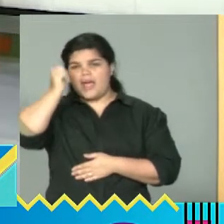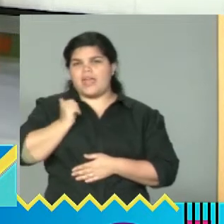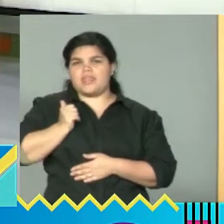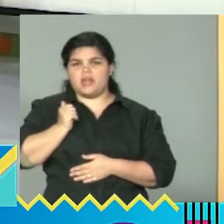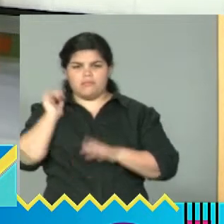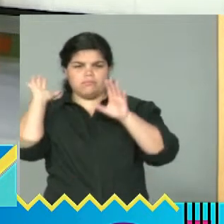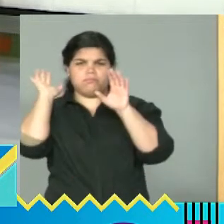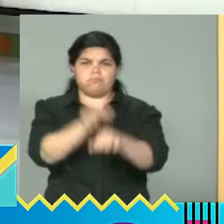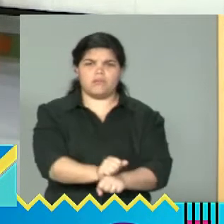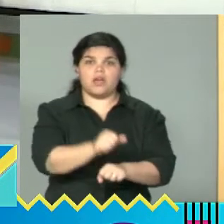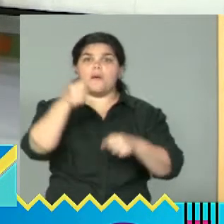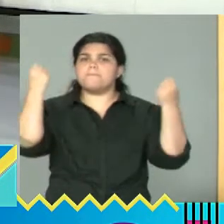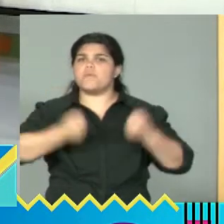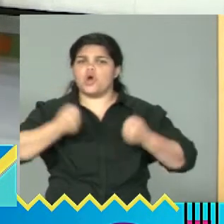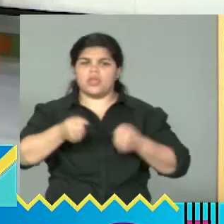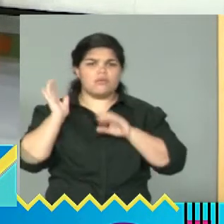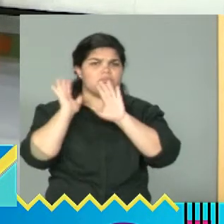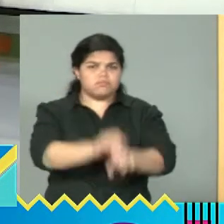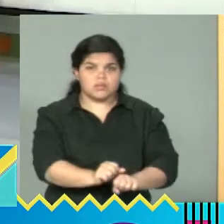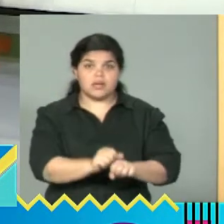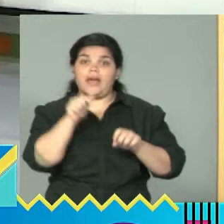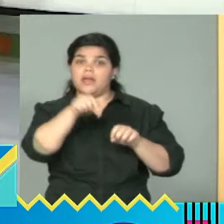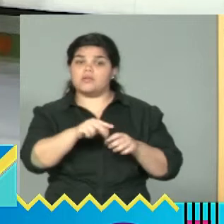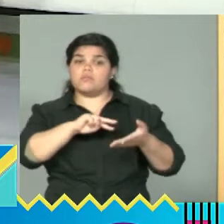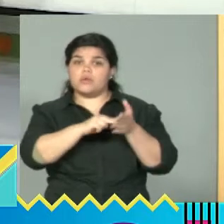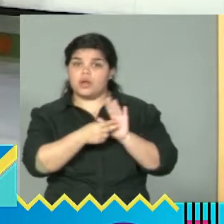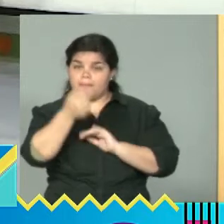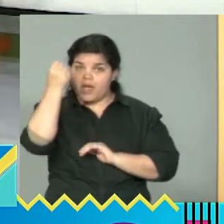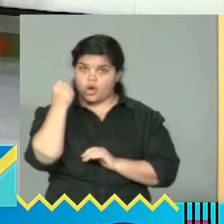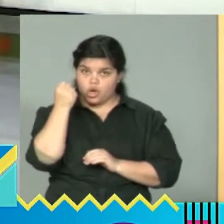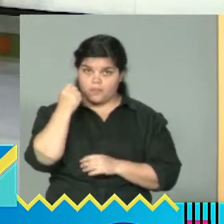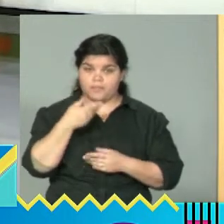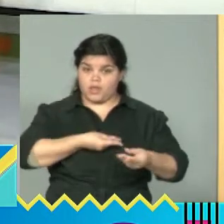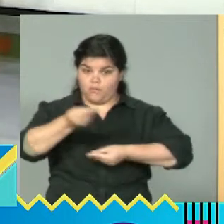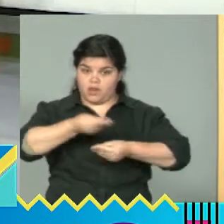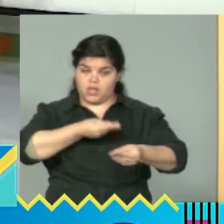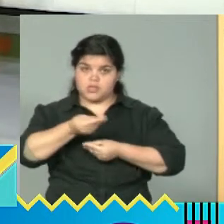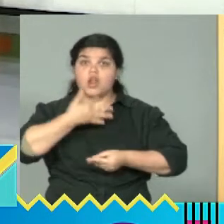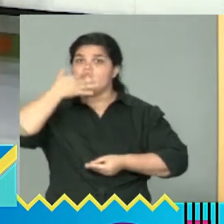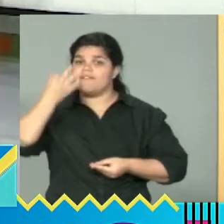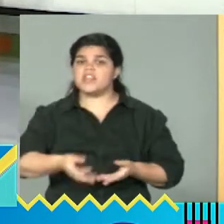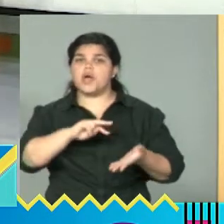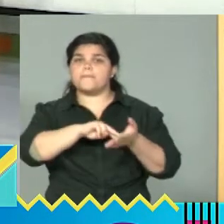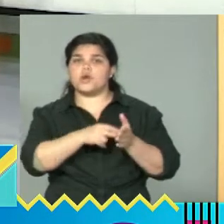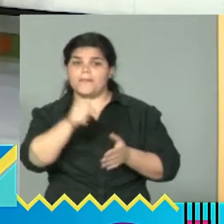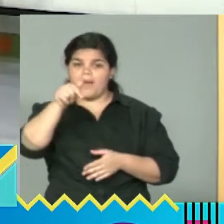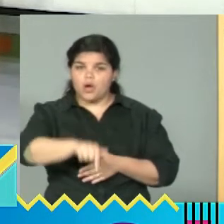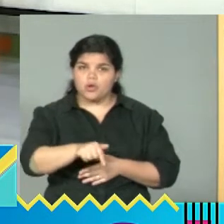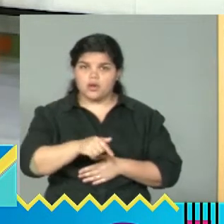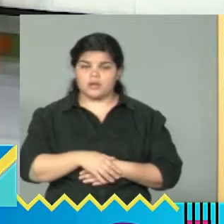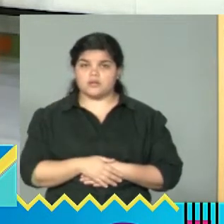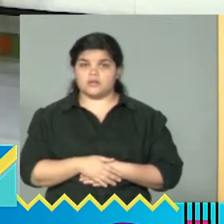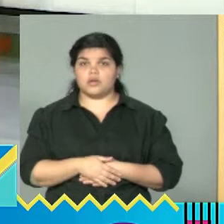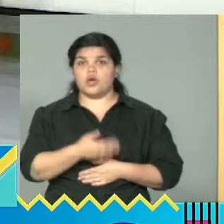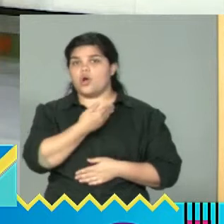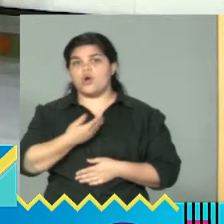Bueno, creo que al problema financiero, al problema real de la economía, hoy el gobierno le suma un